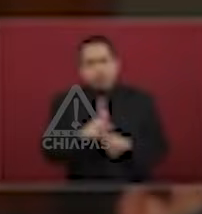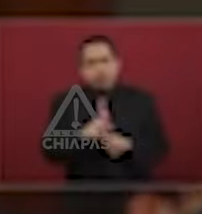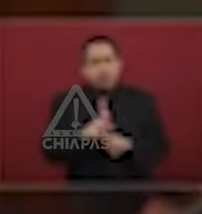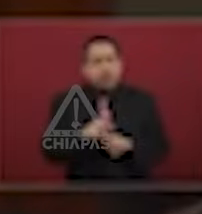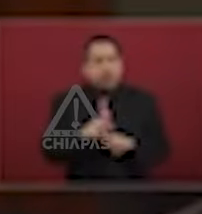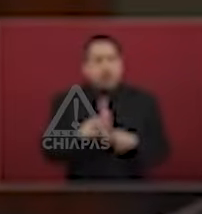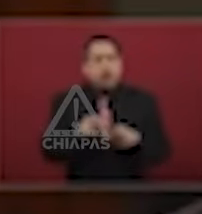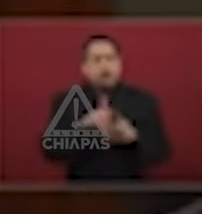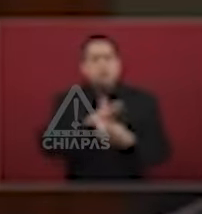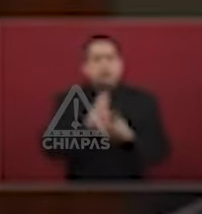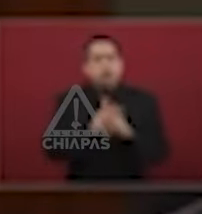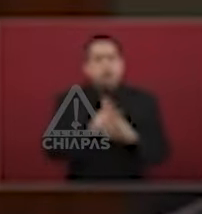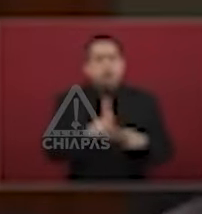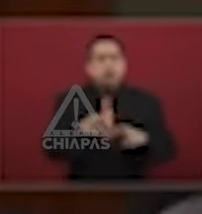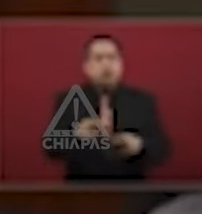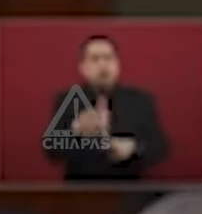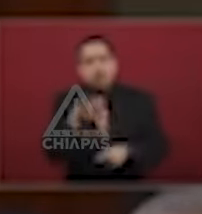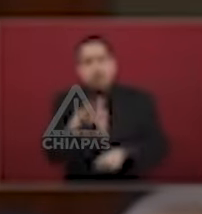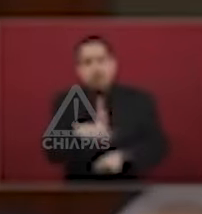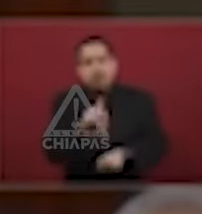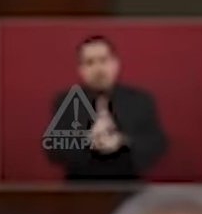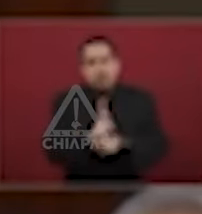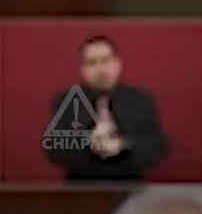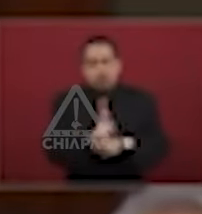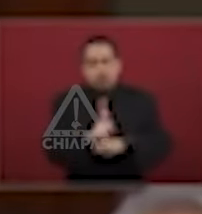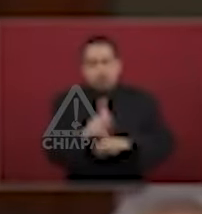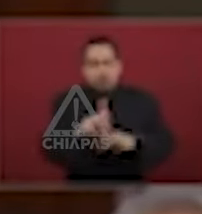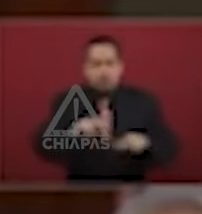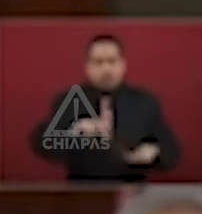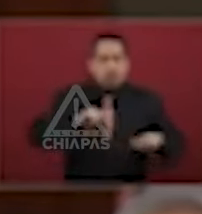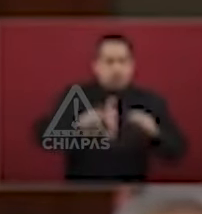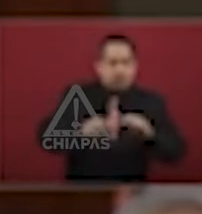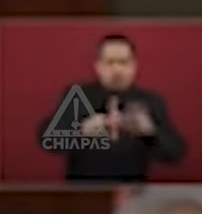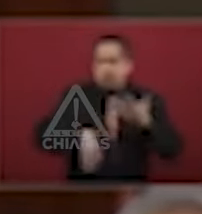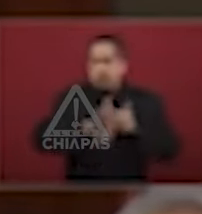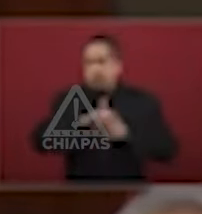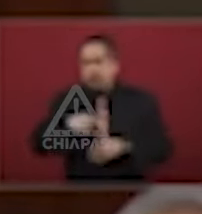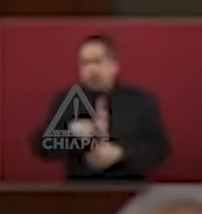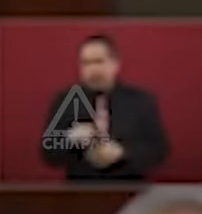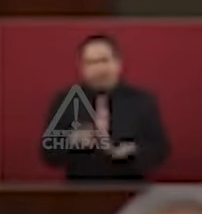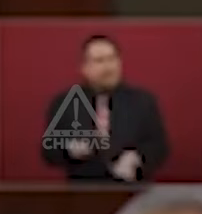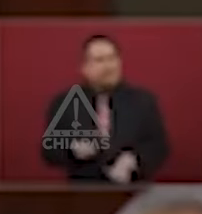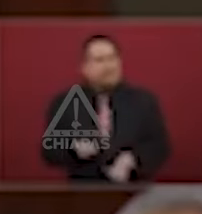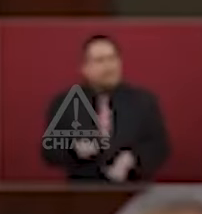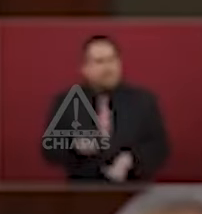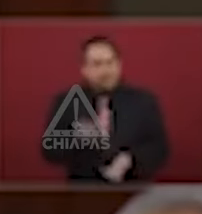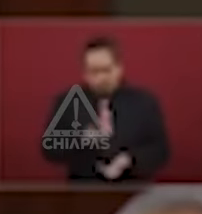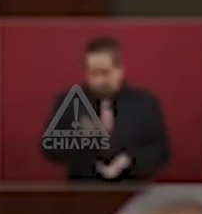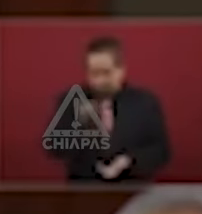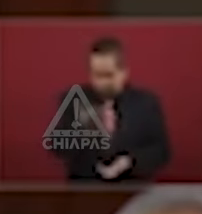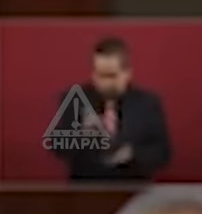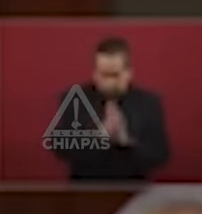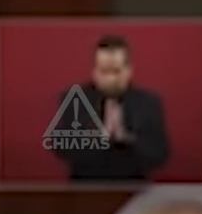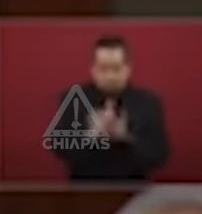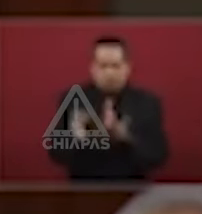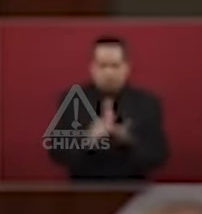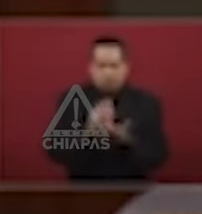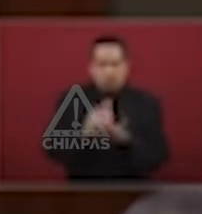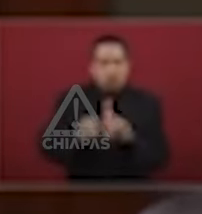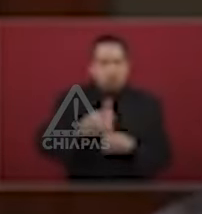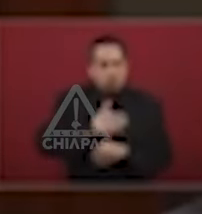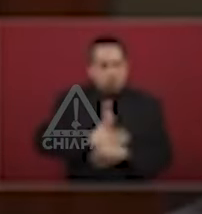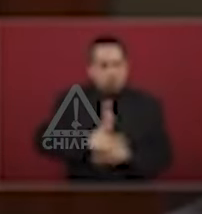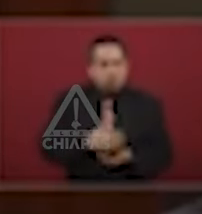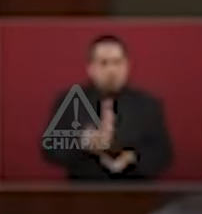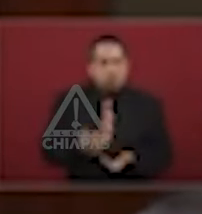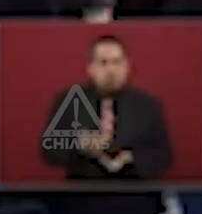expediente y en tres semanas salió en mi contra absolutamente la periodista lourdes maldonado denunció que temía por